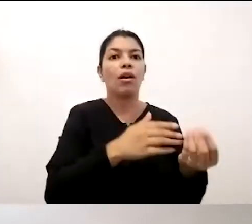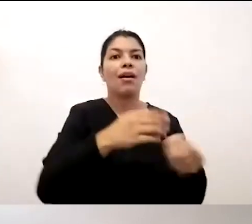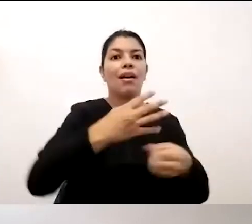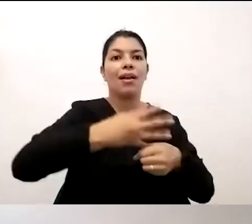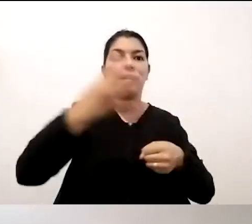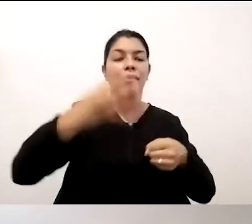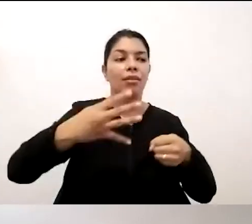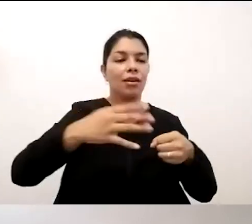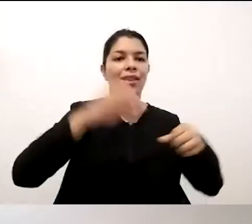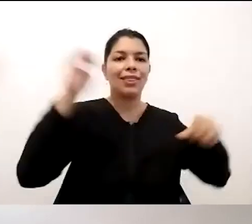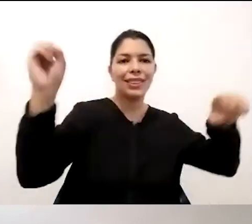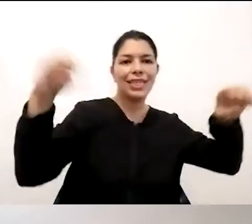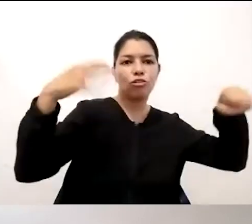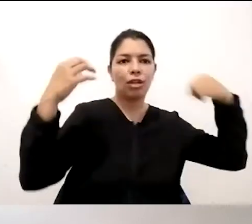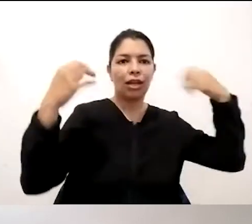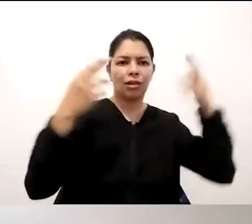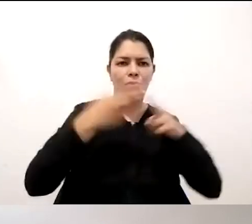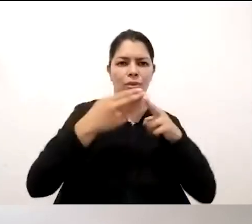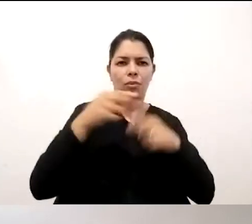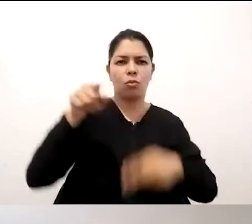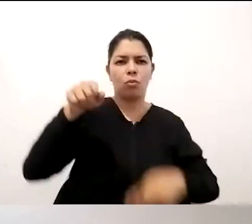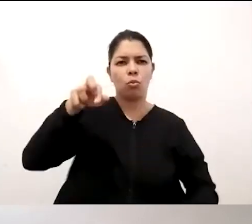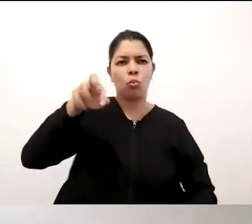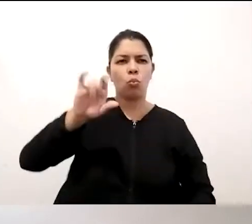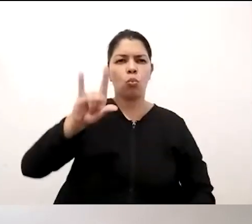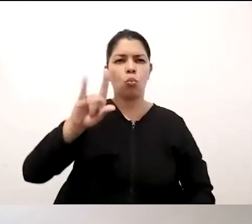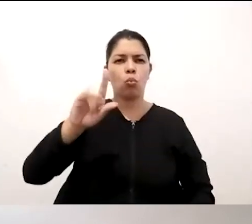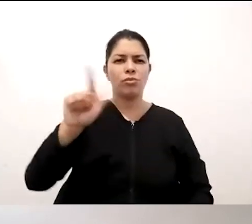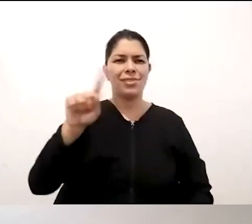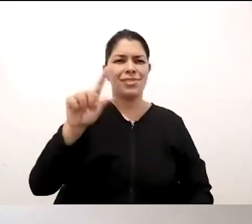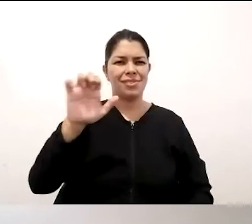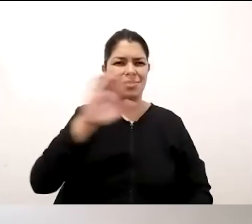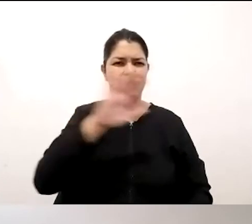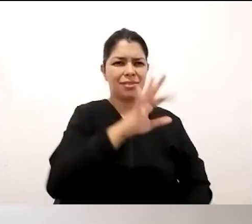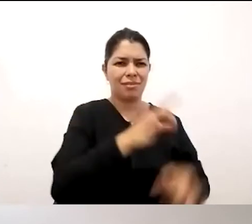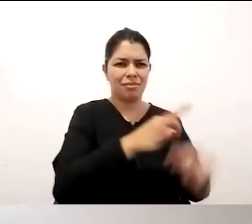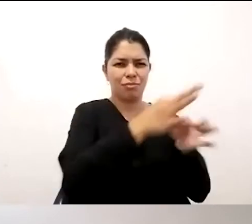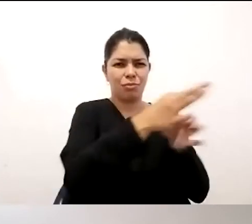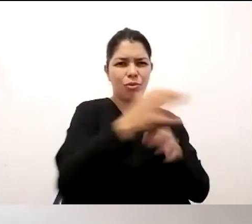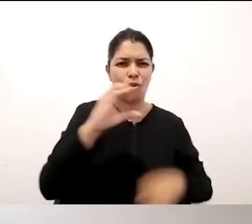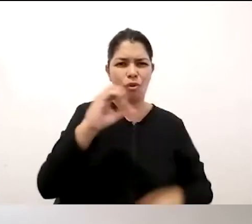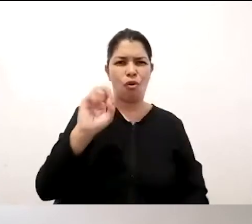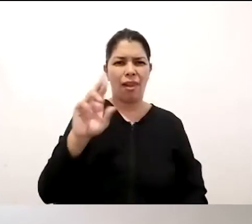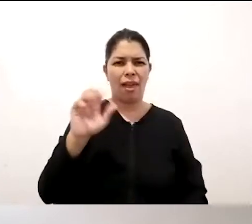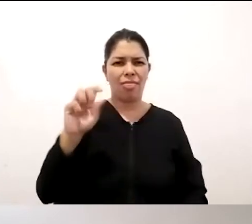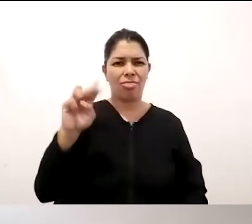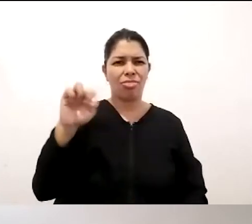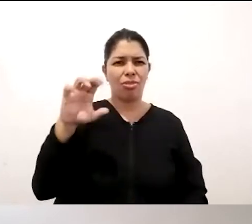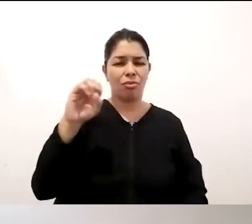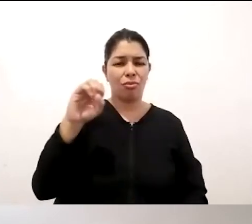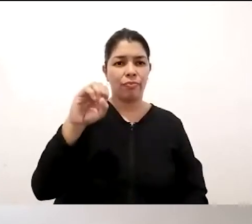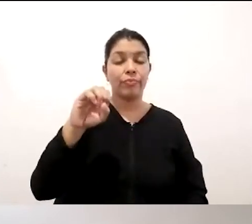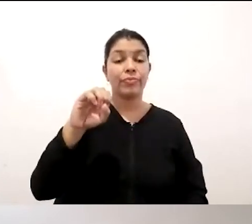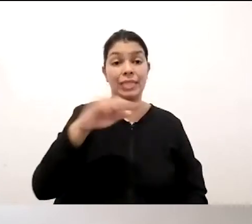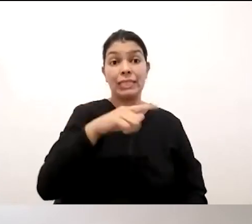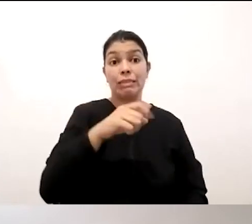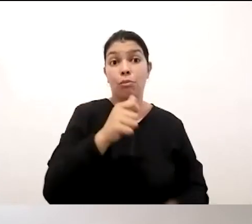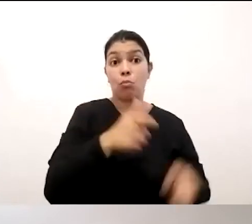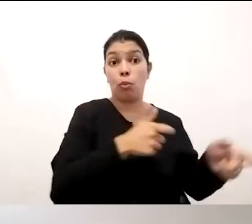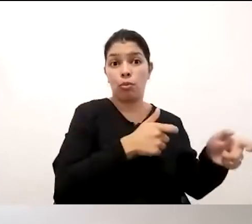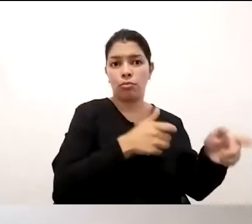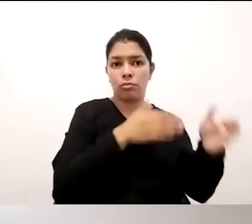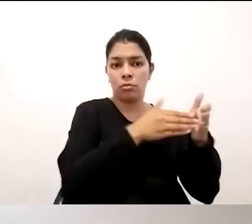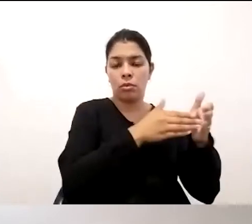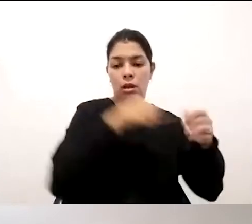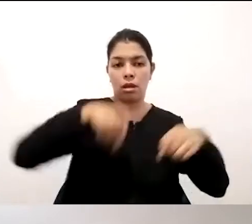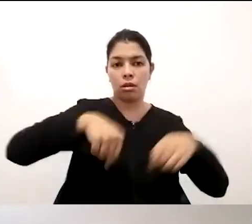Orlando. A nivel de Colombia existen casos como por ejemplo la muerte de Rosa Elvira Celi en el 2012, la muerte de